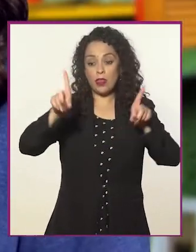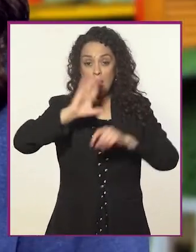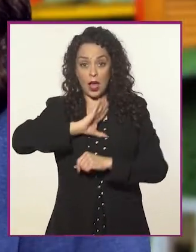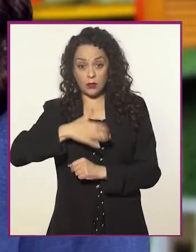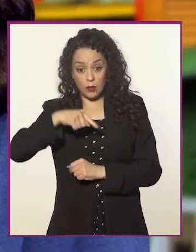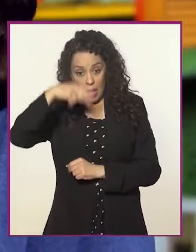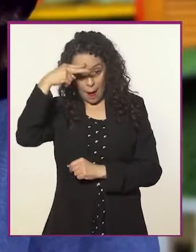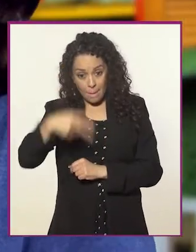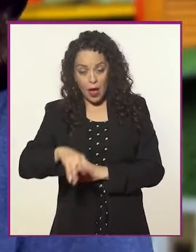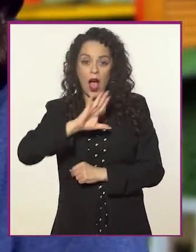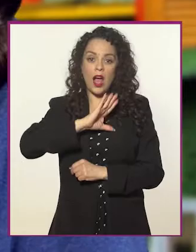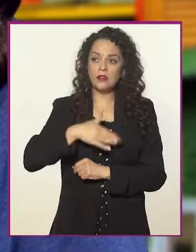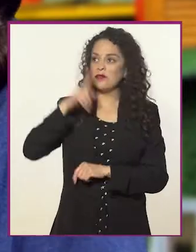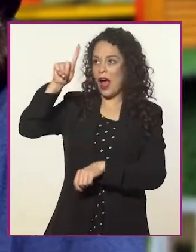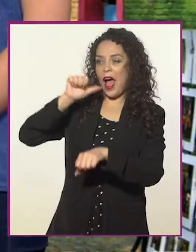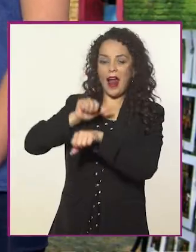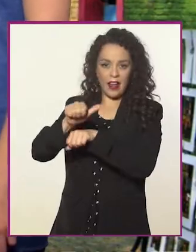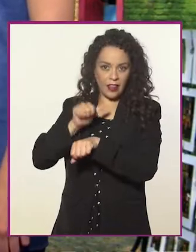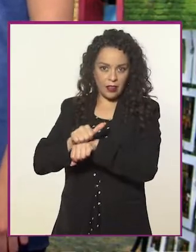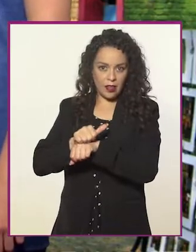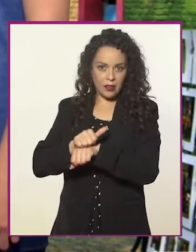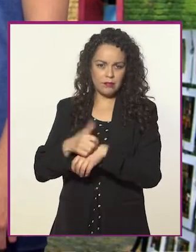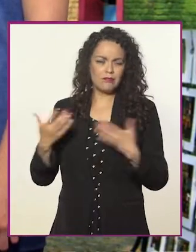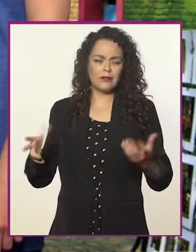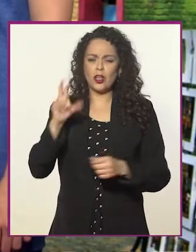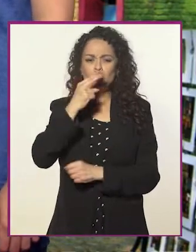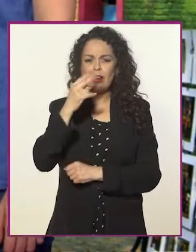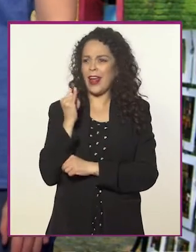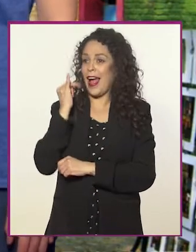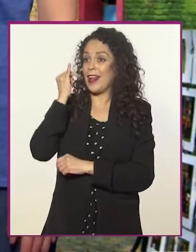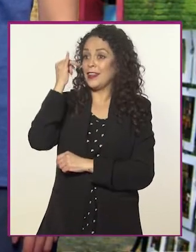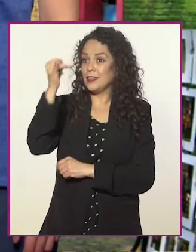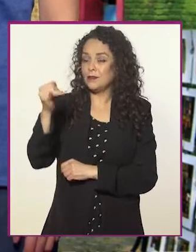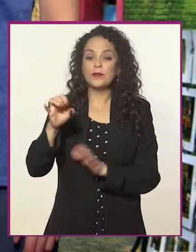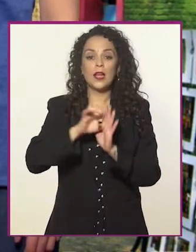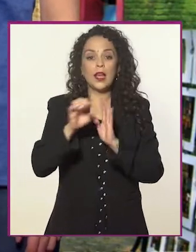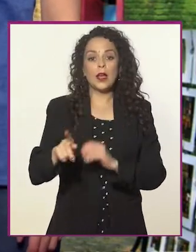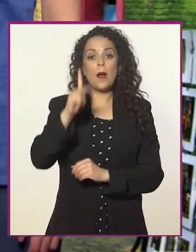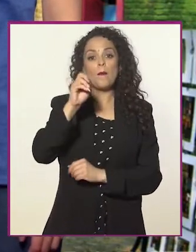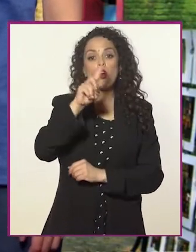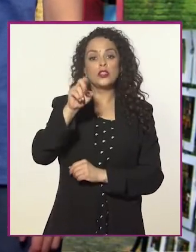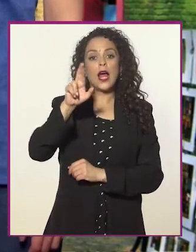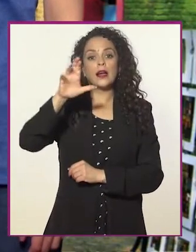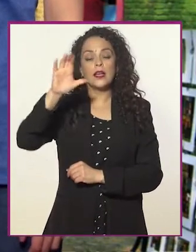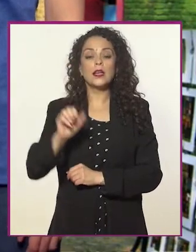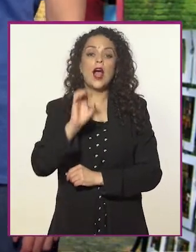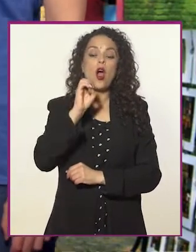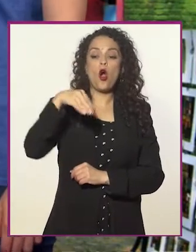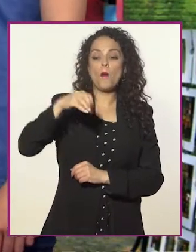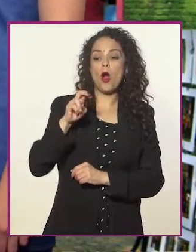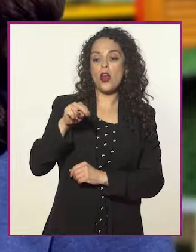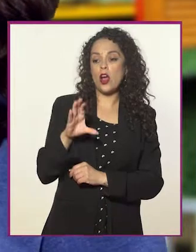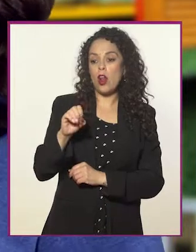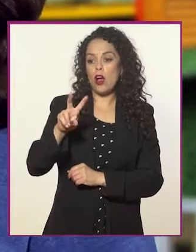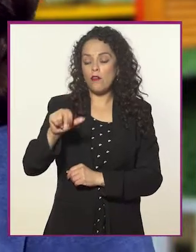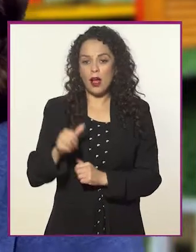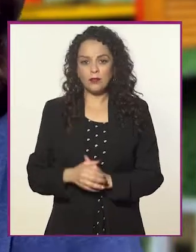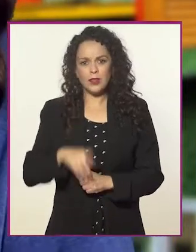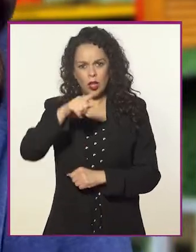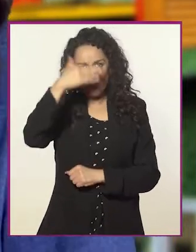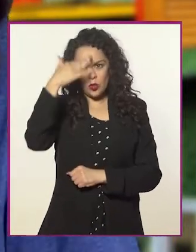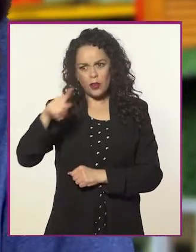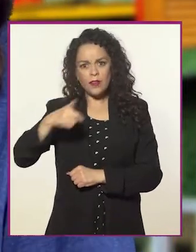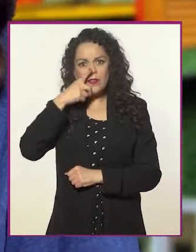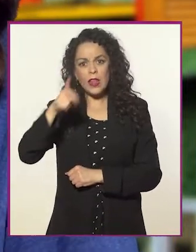español de México y el de Argentina. No te vayas tan lejos, como lo hablan en Poza Rica o en Monclova. ¿Sabía que en Monclova